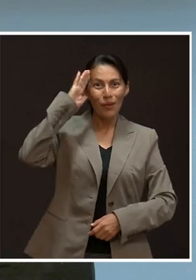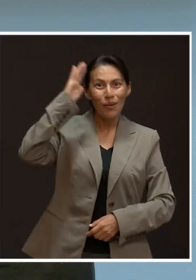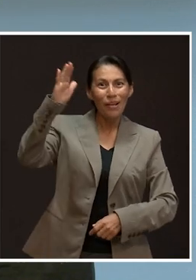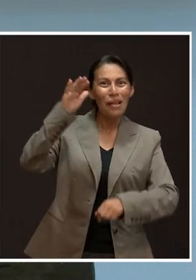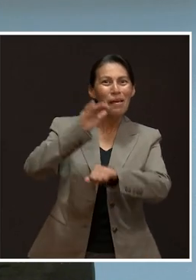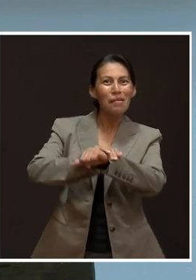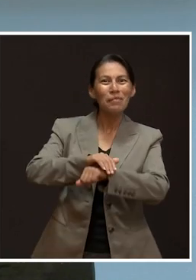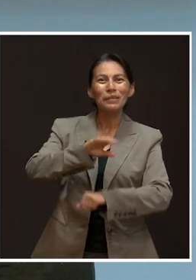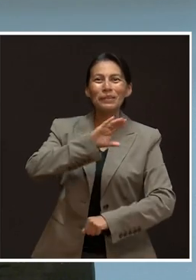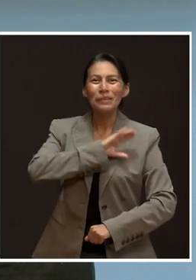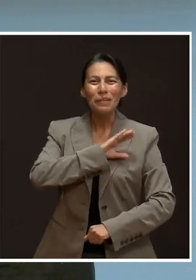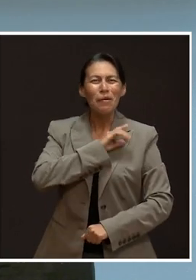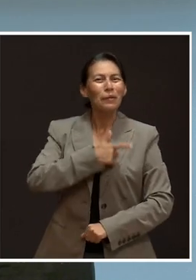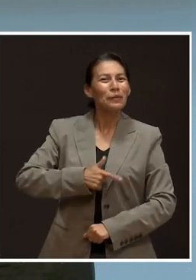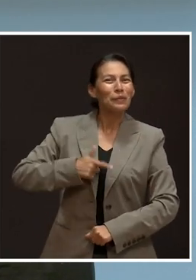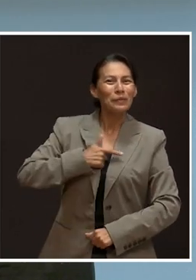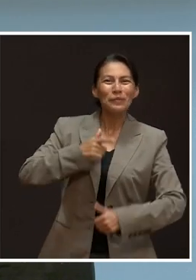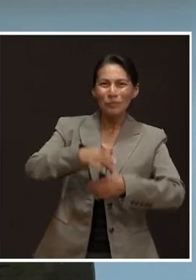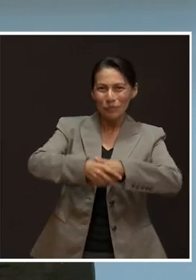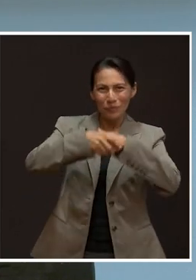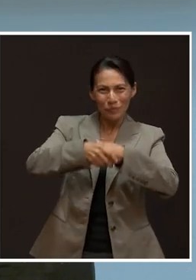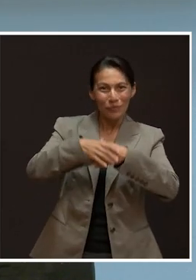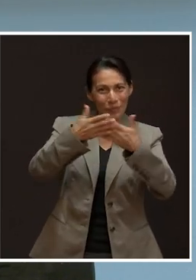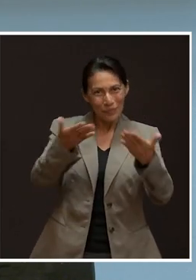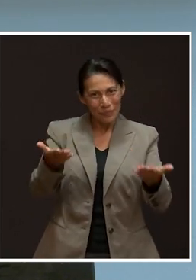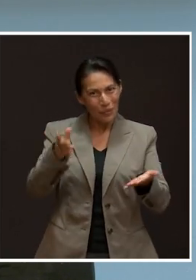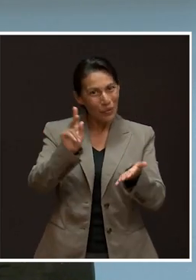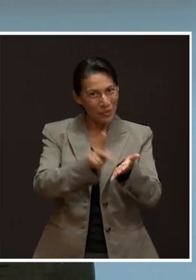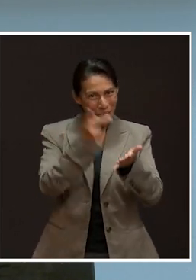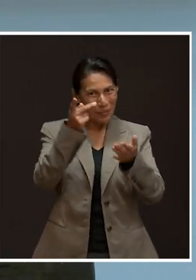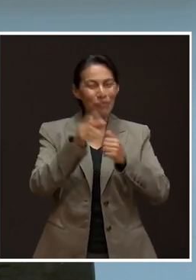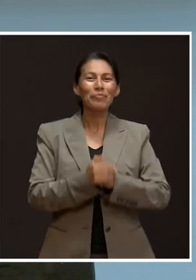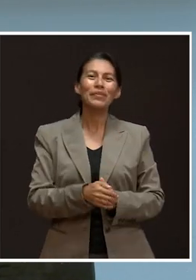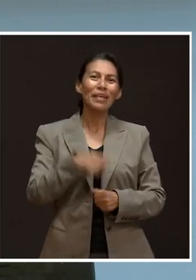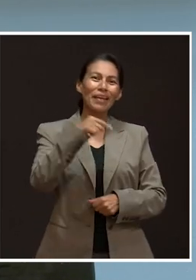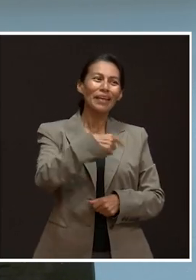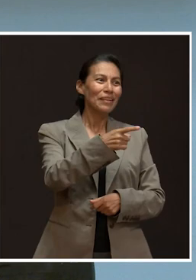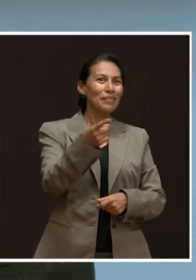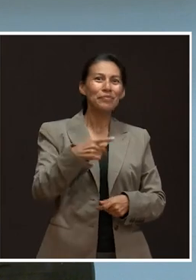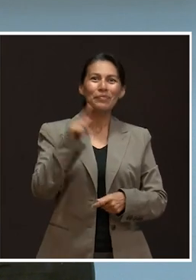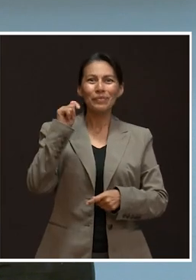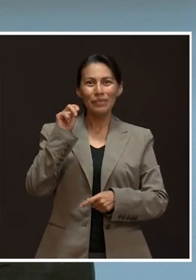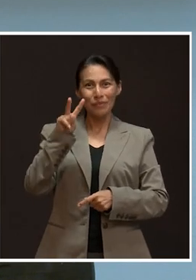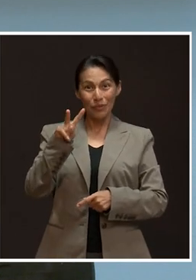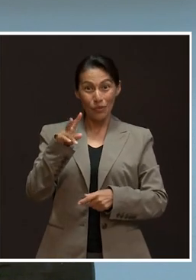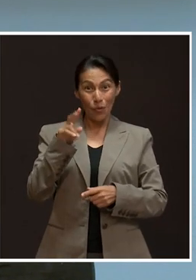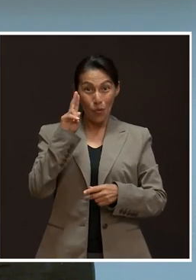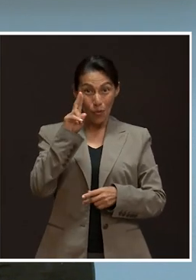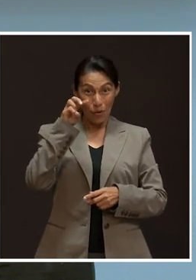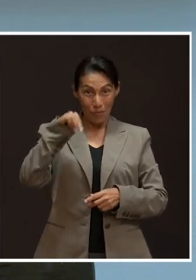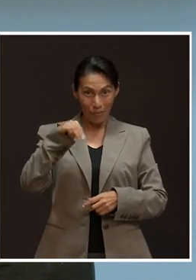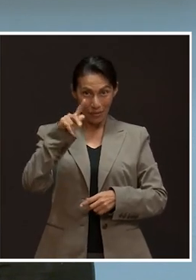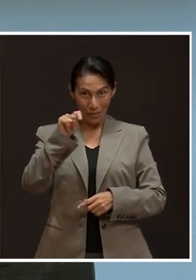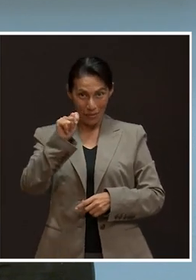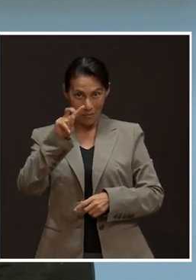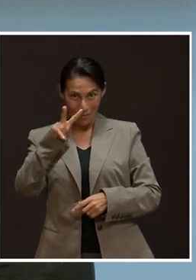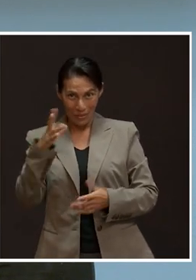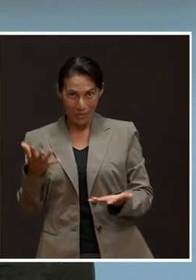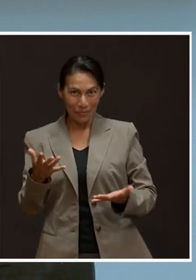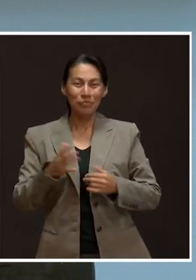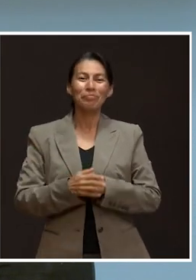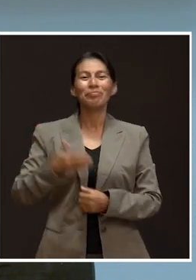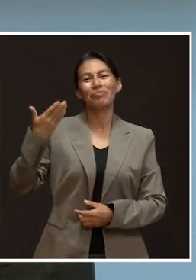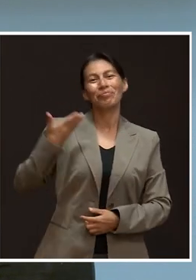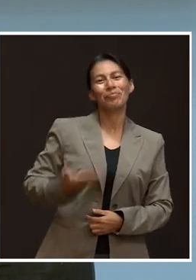¿Qué tal, queridos amigos? Qué gusto saludarles nuevamente desde este C de Televisión UMTV, el